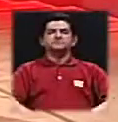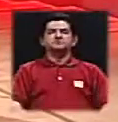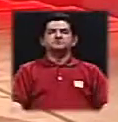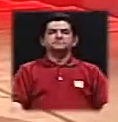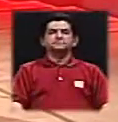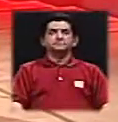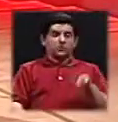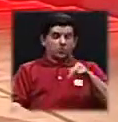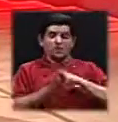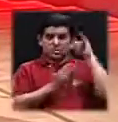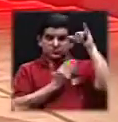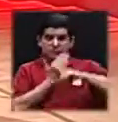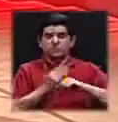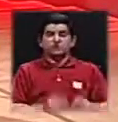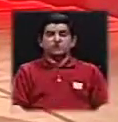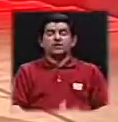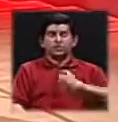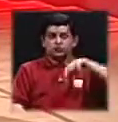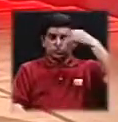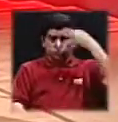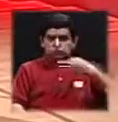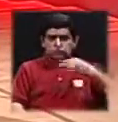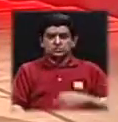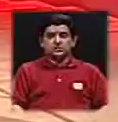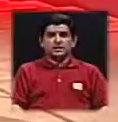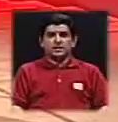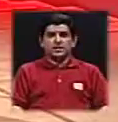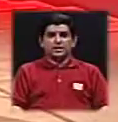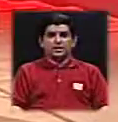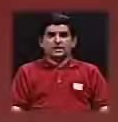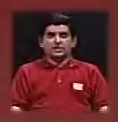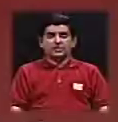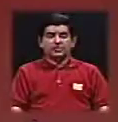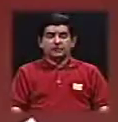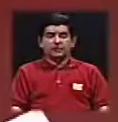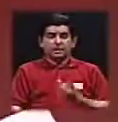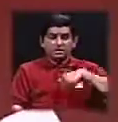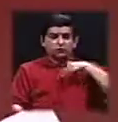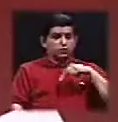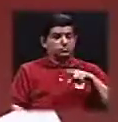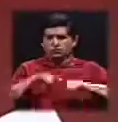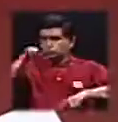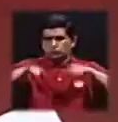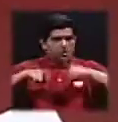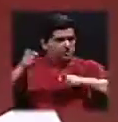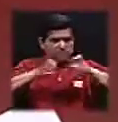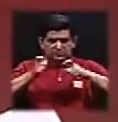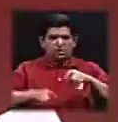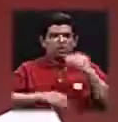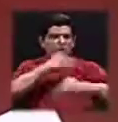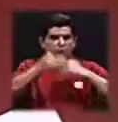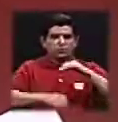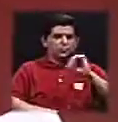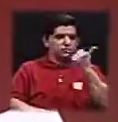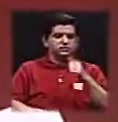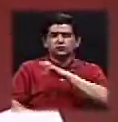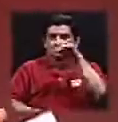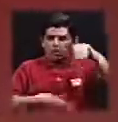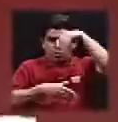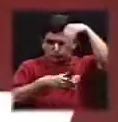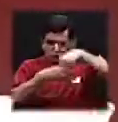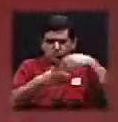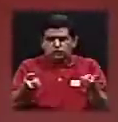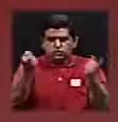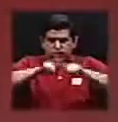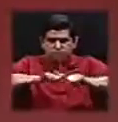Con estos proyectos de alguna manera creemos porque no dominamos de alguna manera las estadísticas ni los procesos que ocurren en otros contextos,